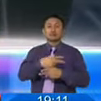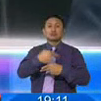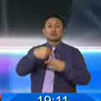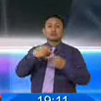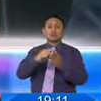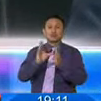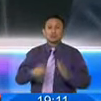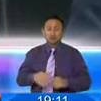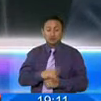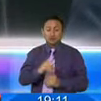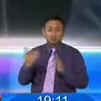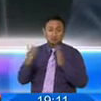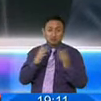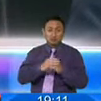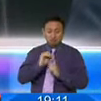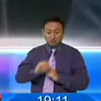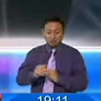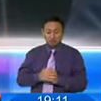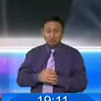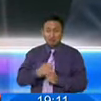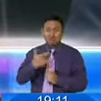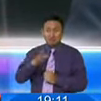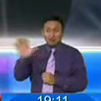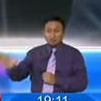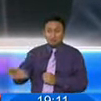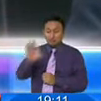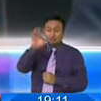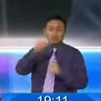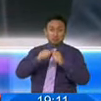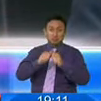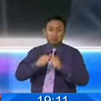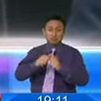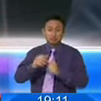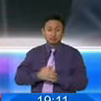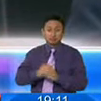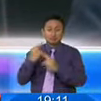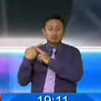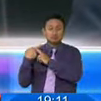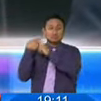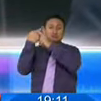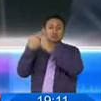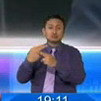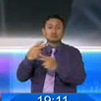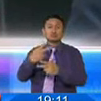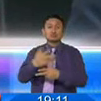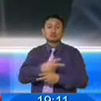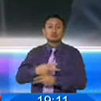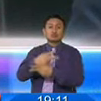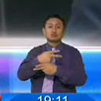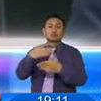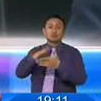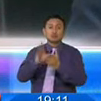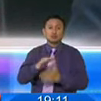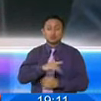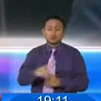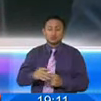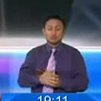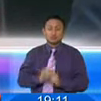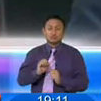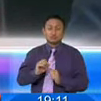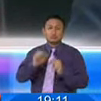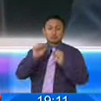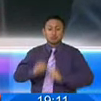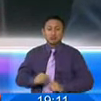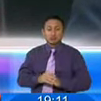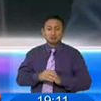Control Social Transitorio designe a su titular. Encargar al presidente del Consejo de Participación Ciudadana y Control Social Transitorio la